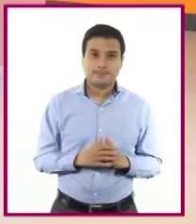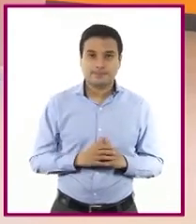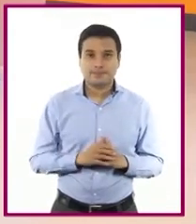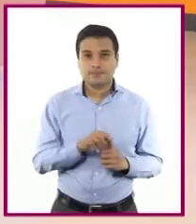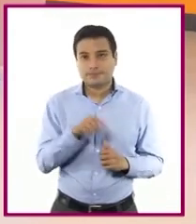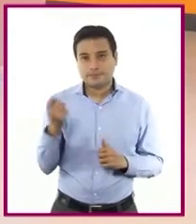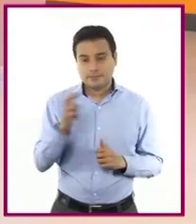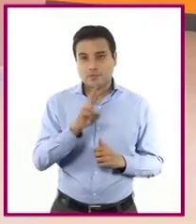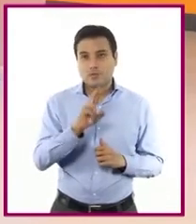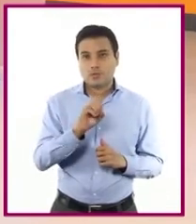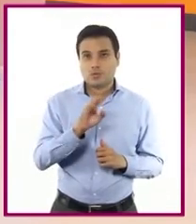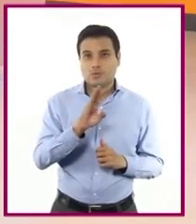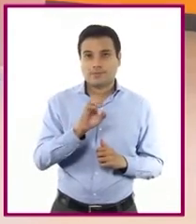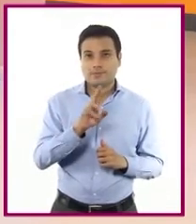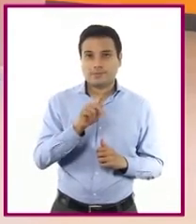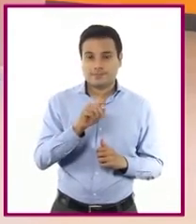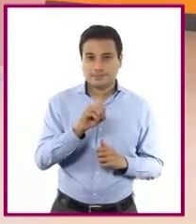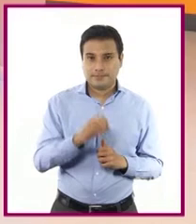Roberto